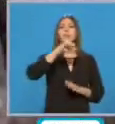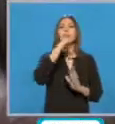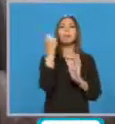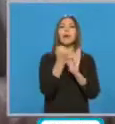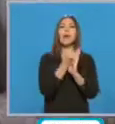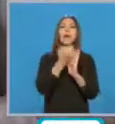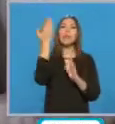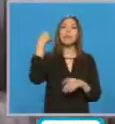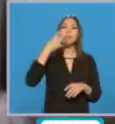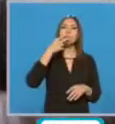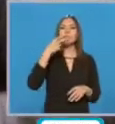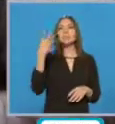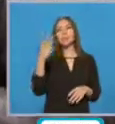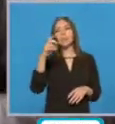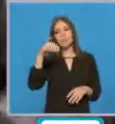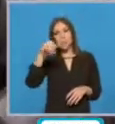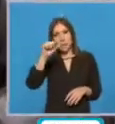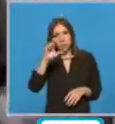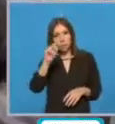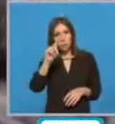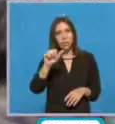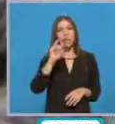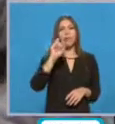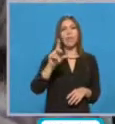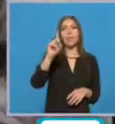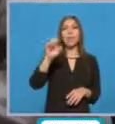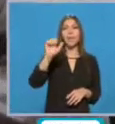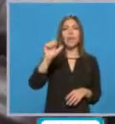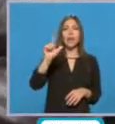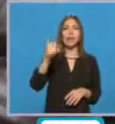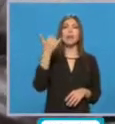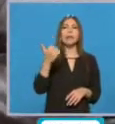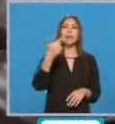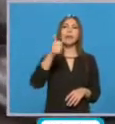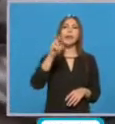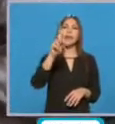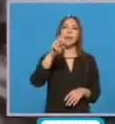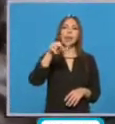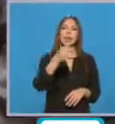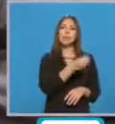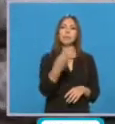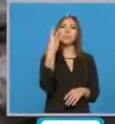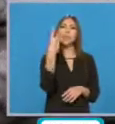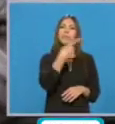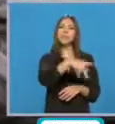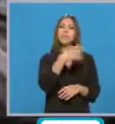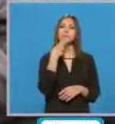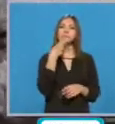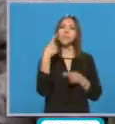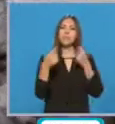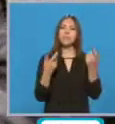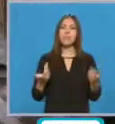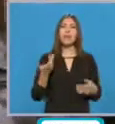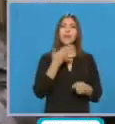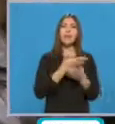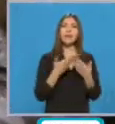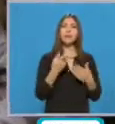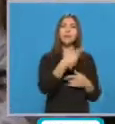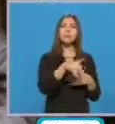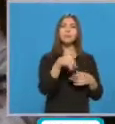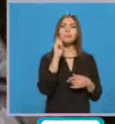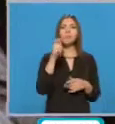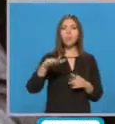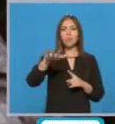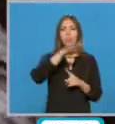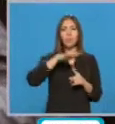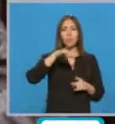Mascota, Ideal y Gardenia, eran creo que los tres que ellos manejaban. Cuéntenos, ¿qué es para usted la colonia Juárez?